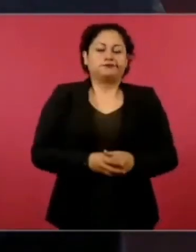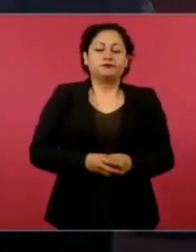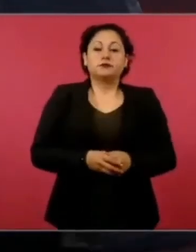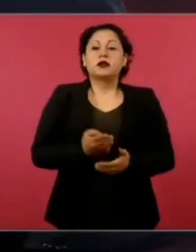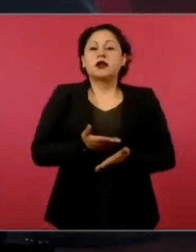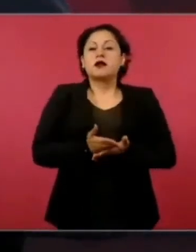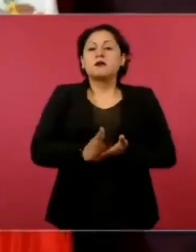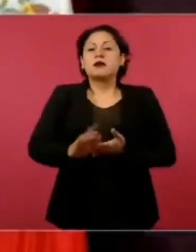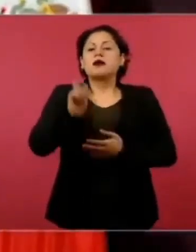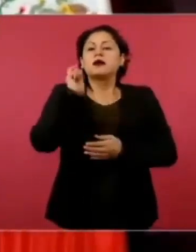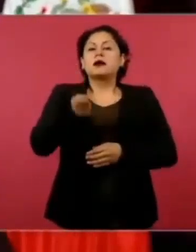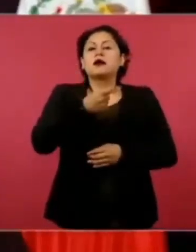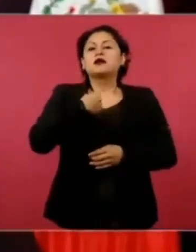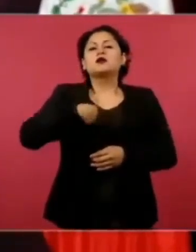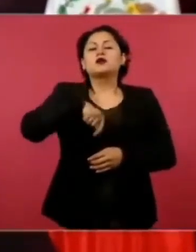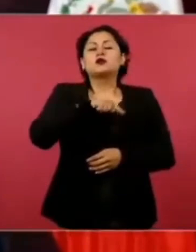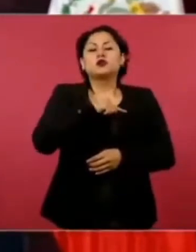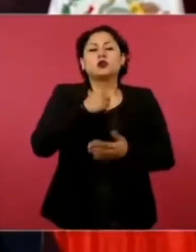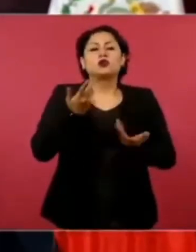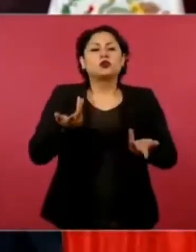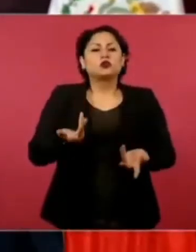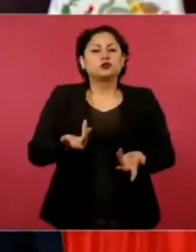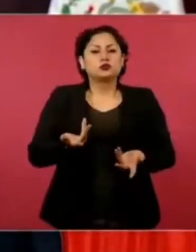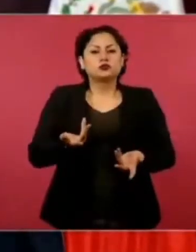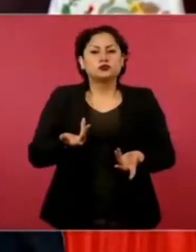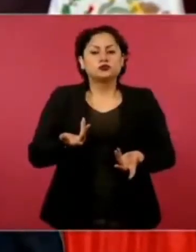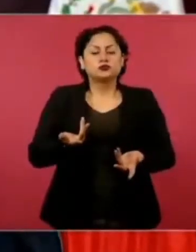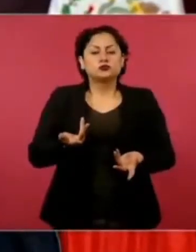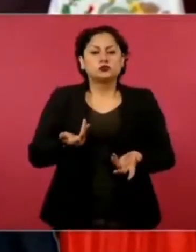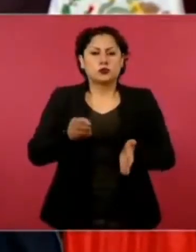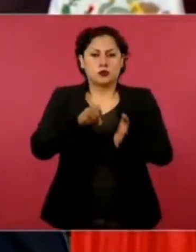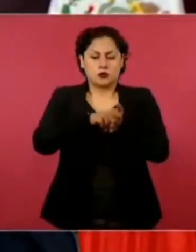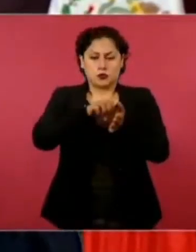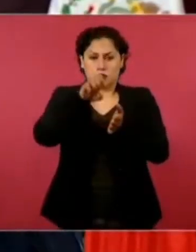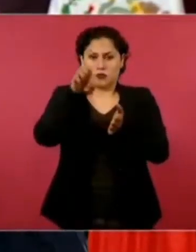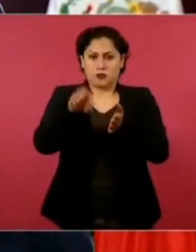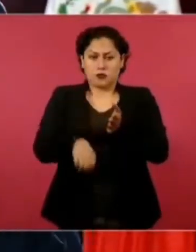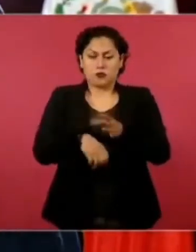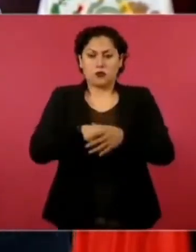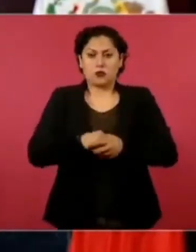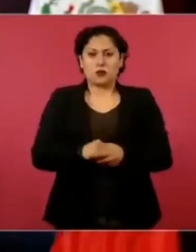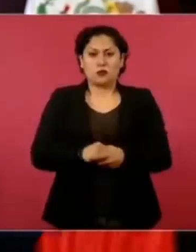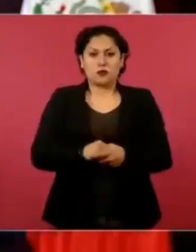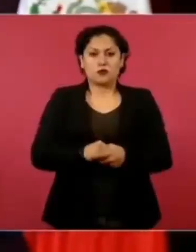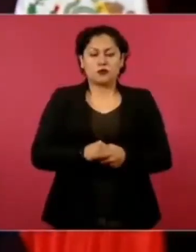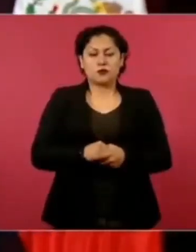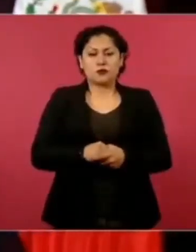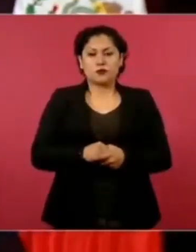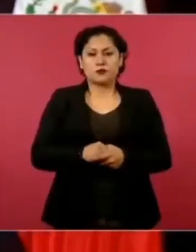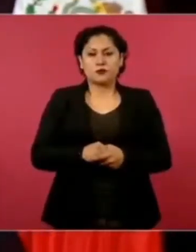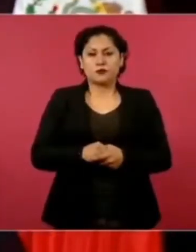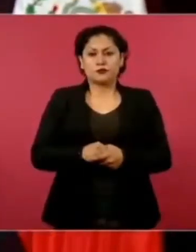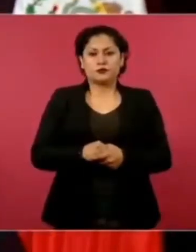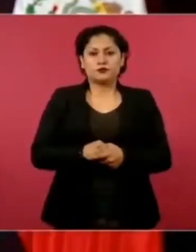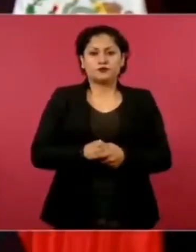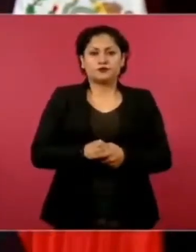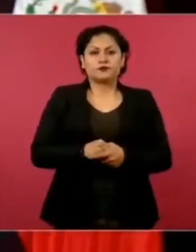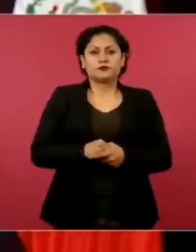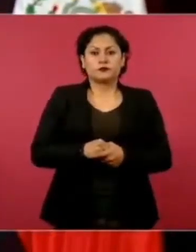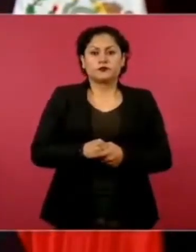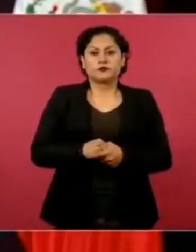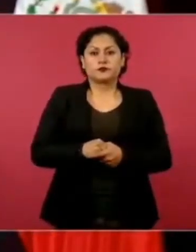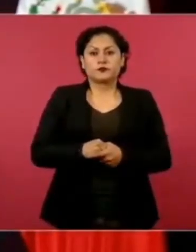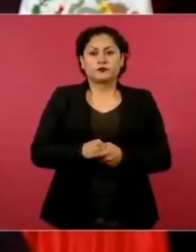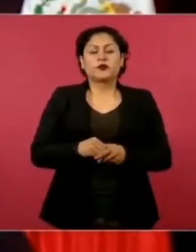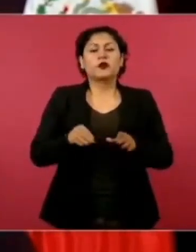supliendo el que no se promueva el crecimiento con tasas